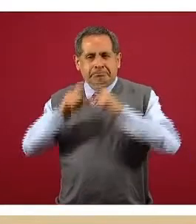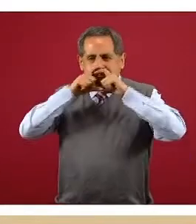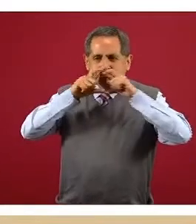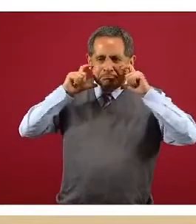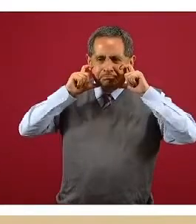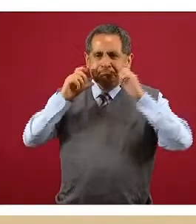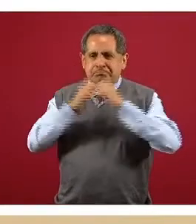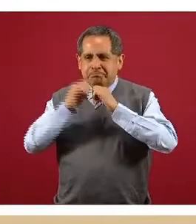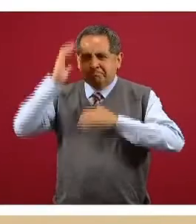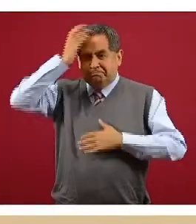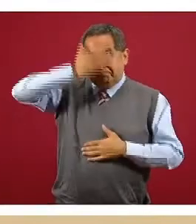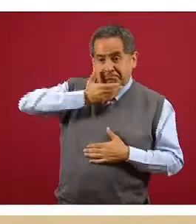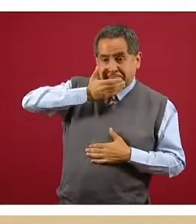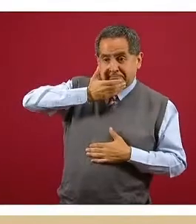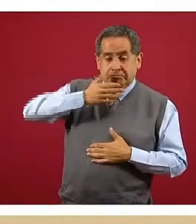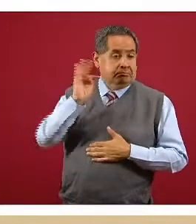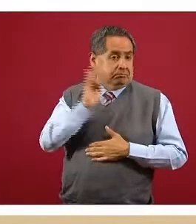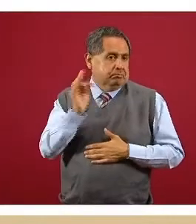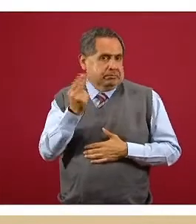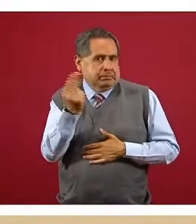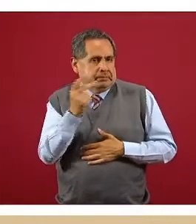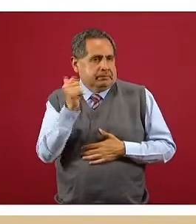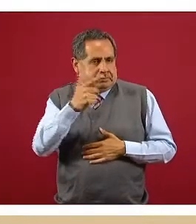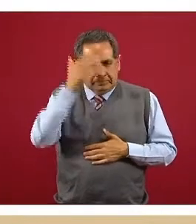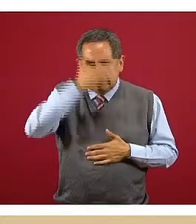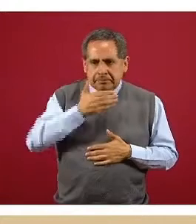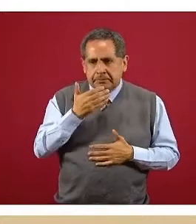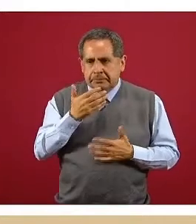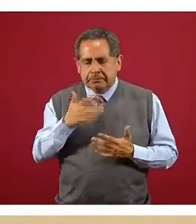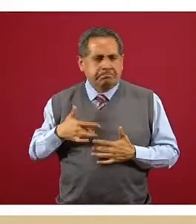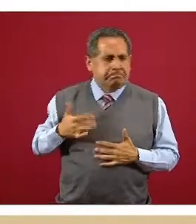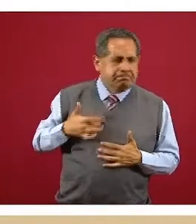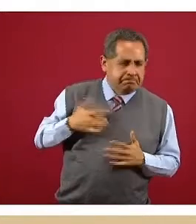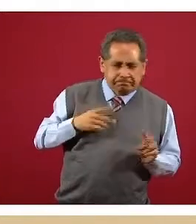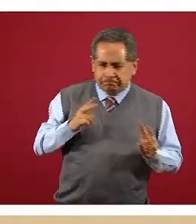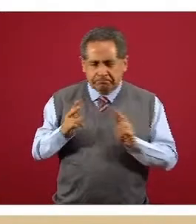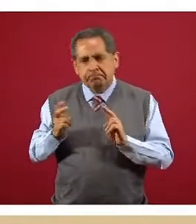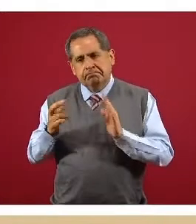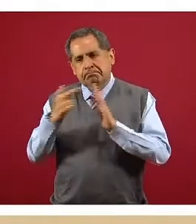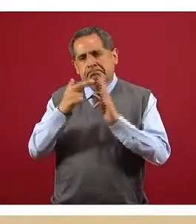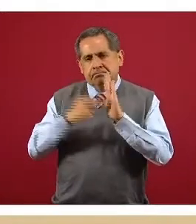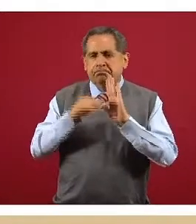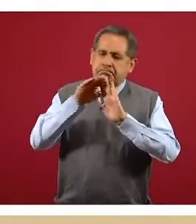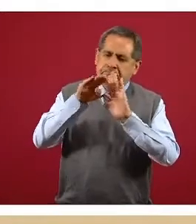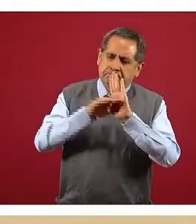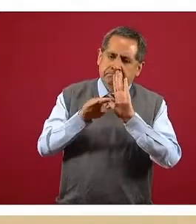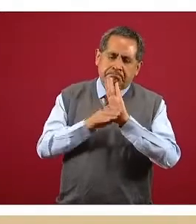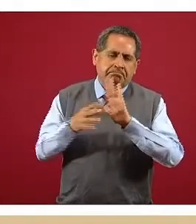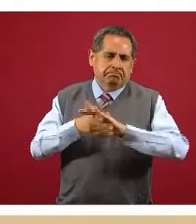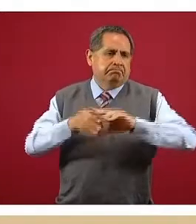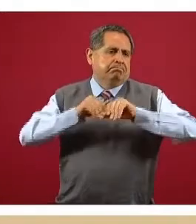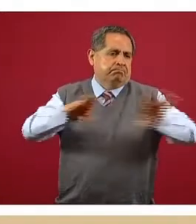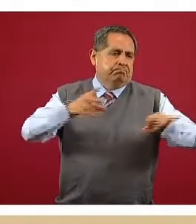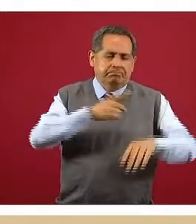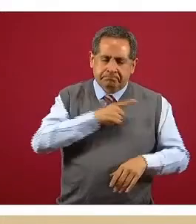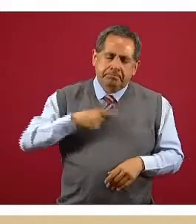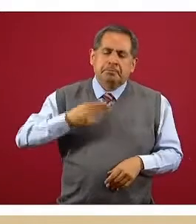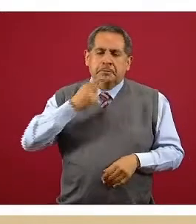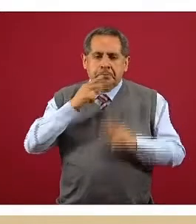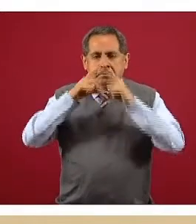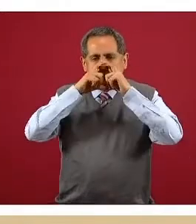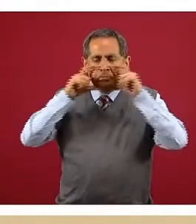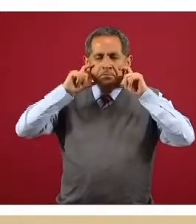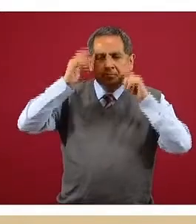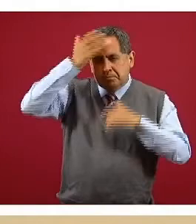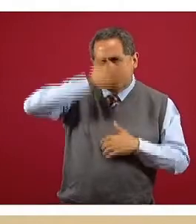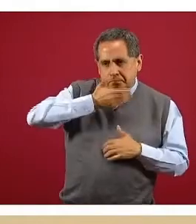su careta, si así lo desean, o así está especificado en los lineamientos, por ejemplo, de